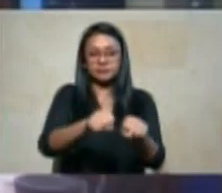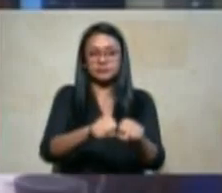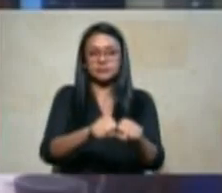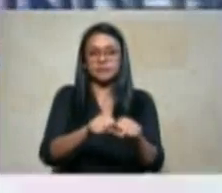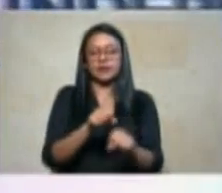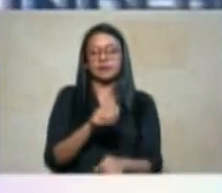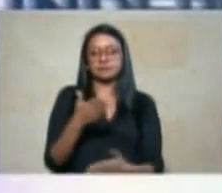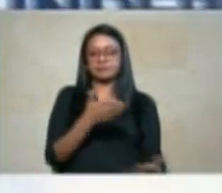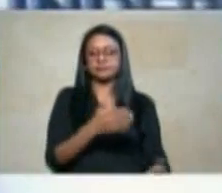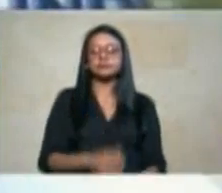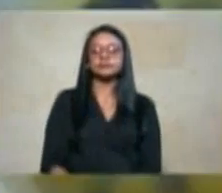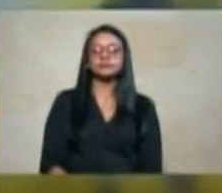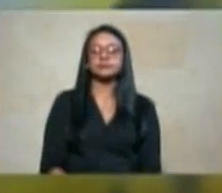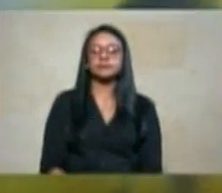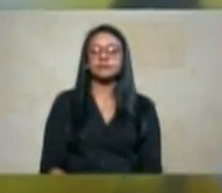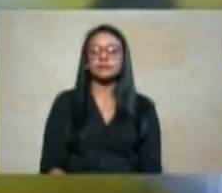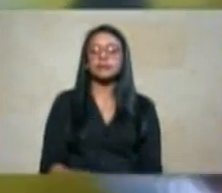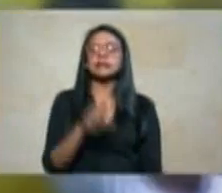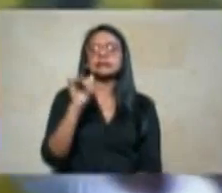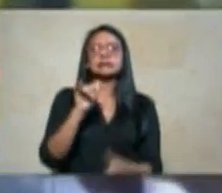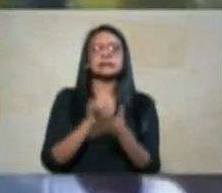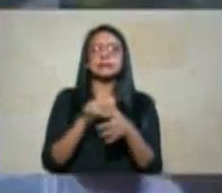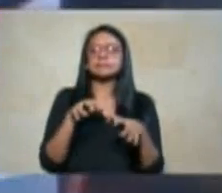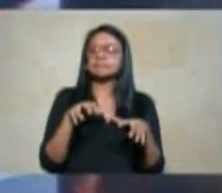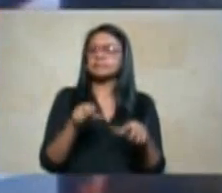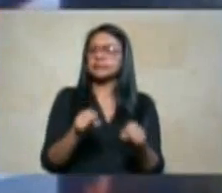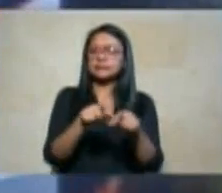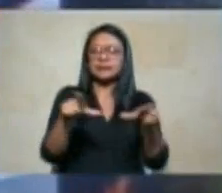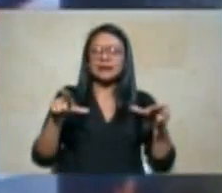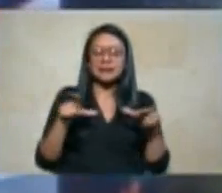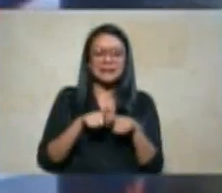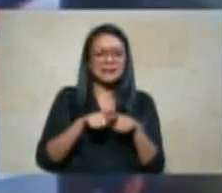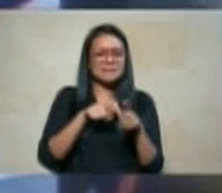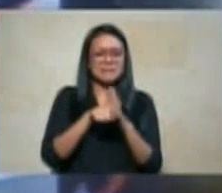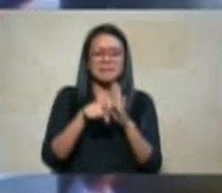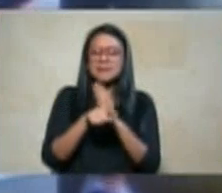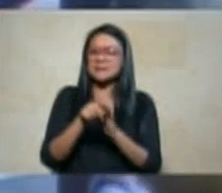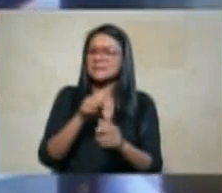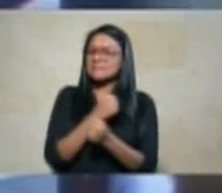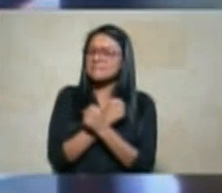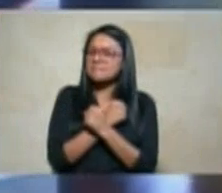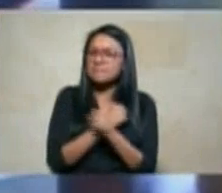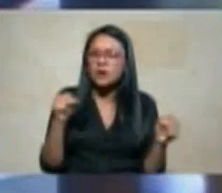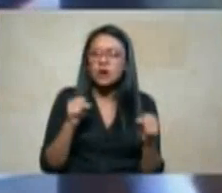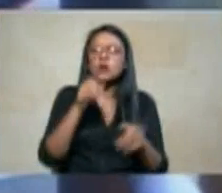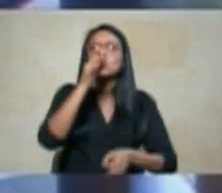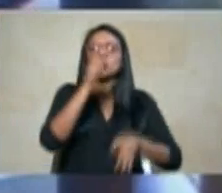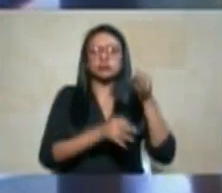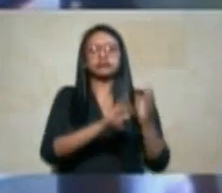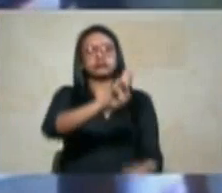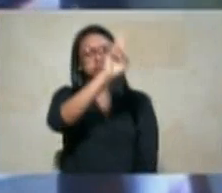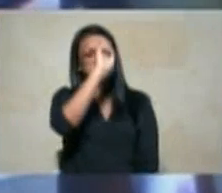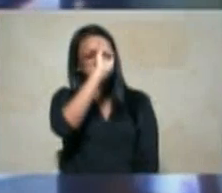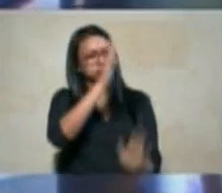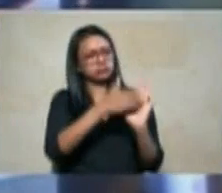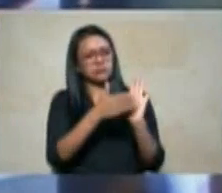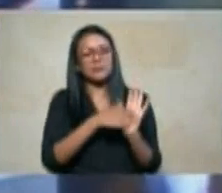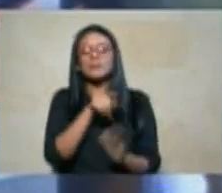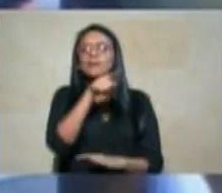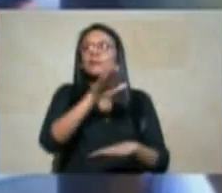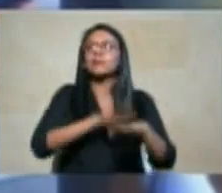sido imposibles, a pesar de que la justicia les dé la razón, porque este, el procurador y otros se han opuesto a la ejecución de las